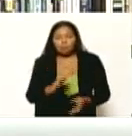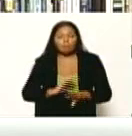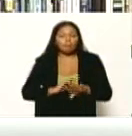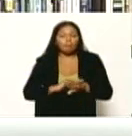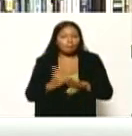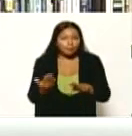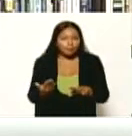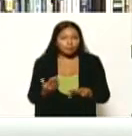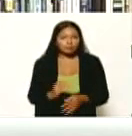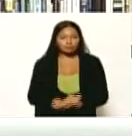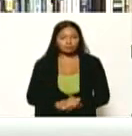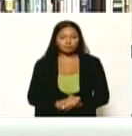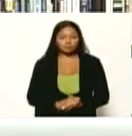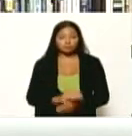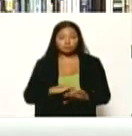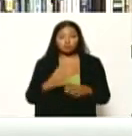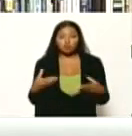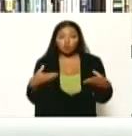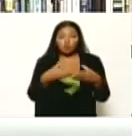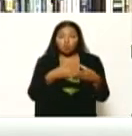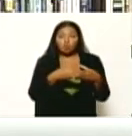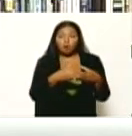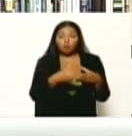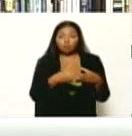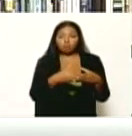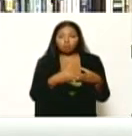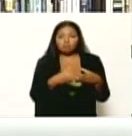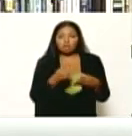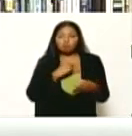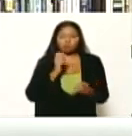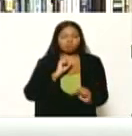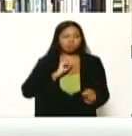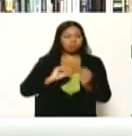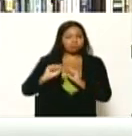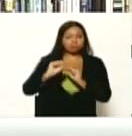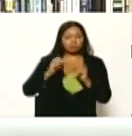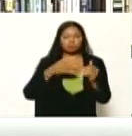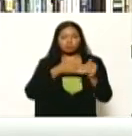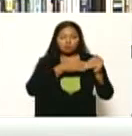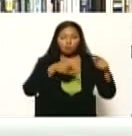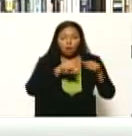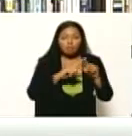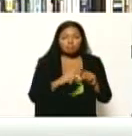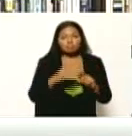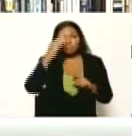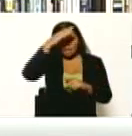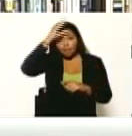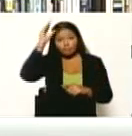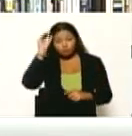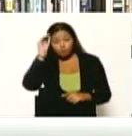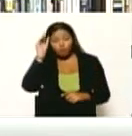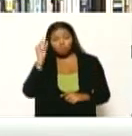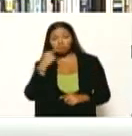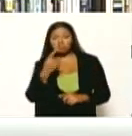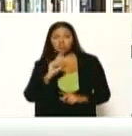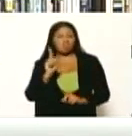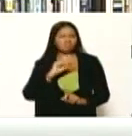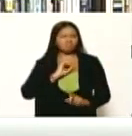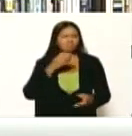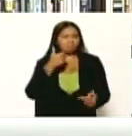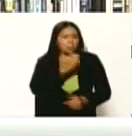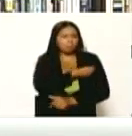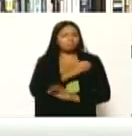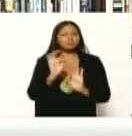porque hay un sector negacionista de los seguidores de Donald Trump que dicen que no se van